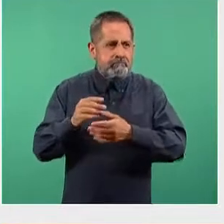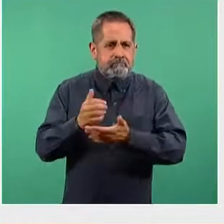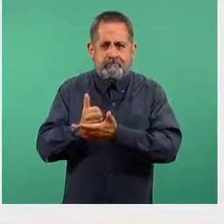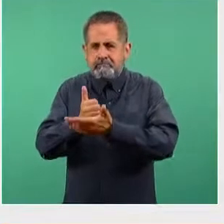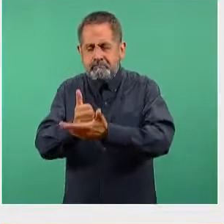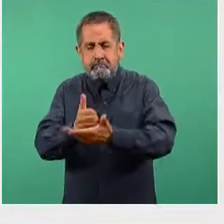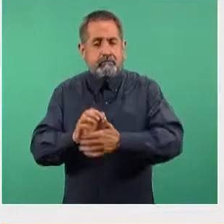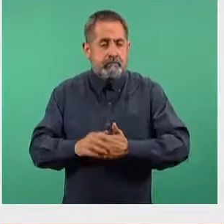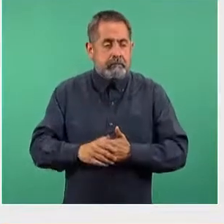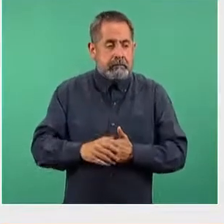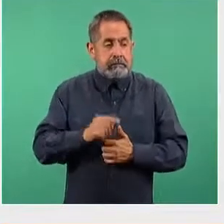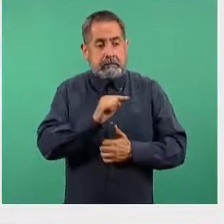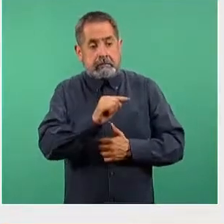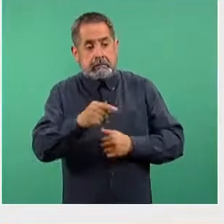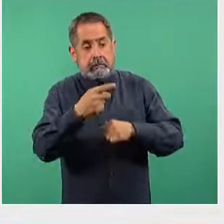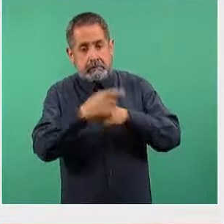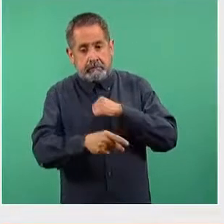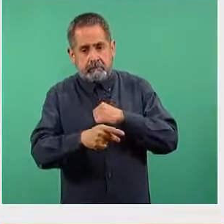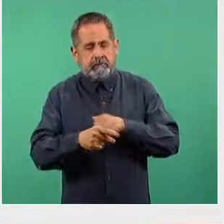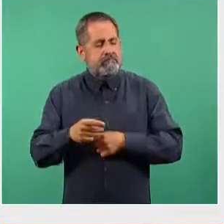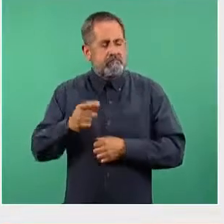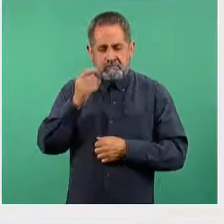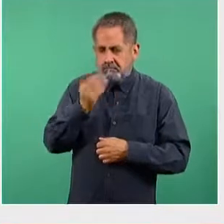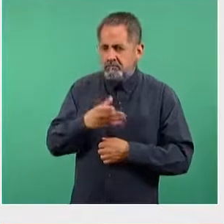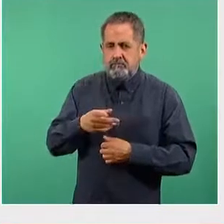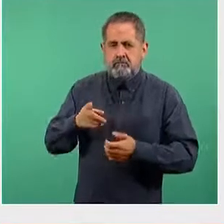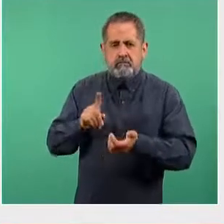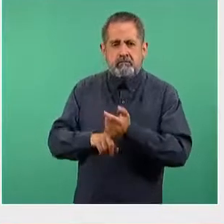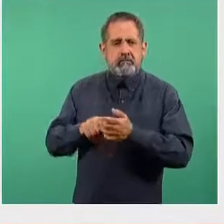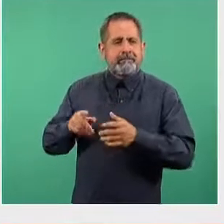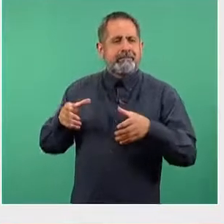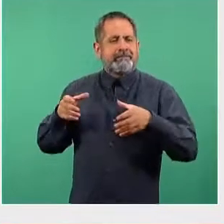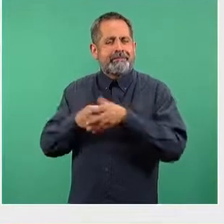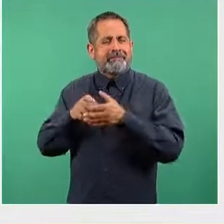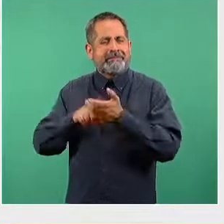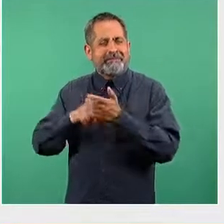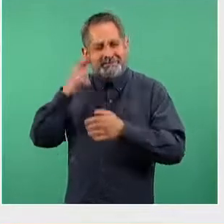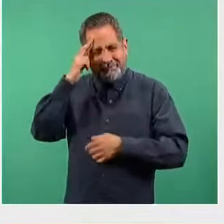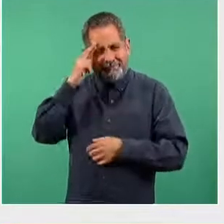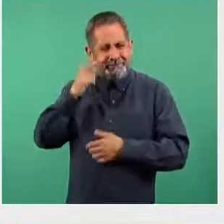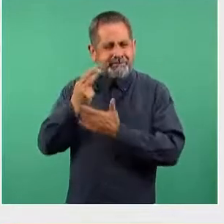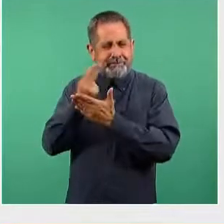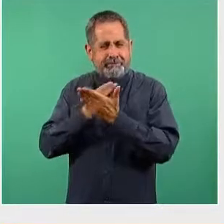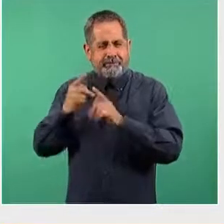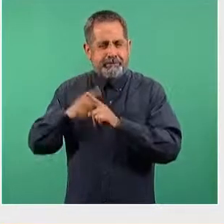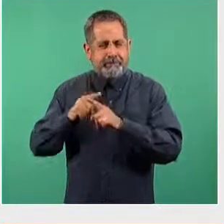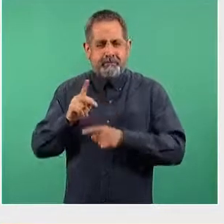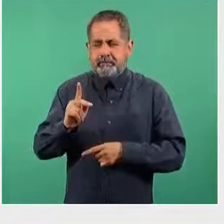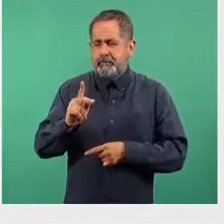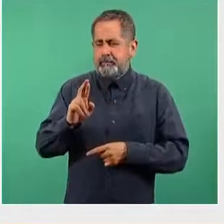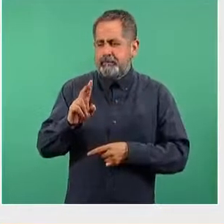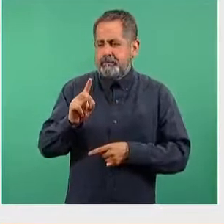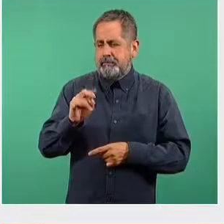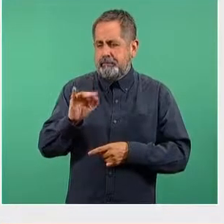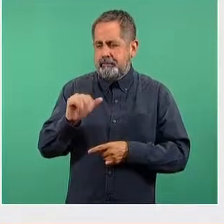acompañados según el riesgo epidémico por las heroínas Prudencia, Esperanza o